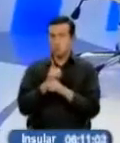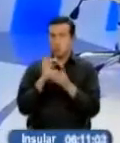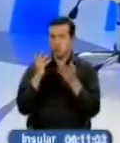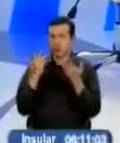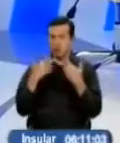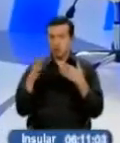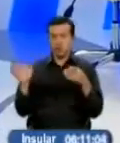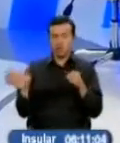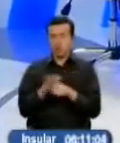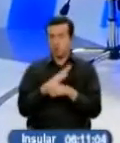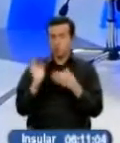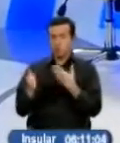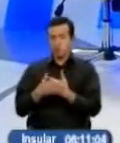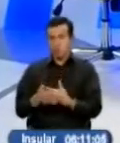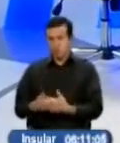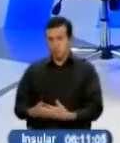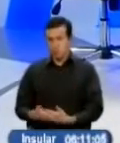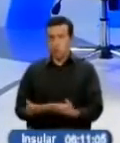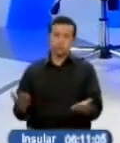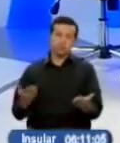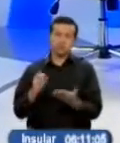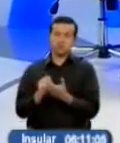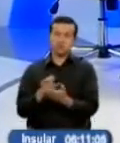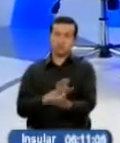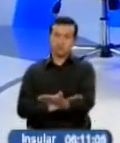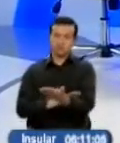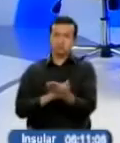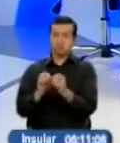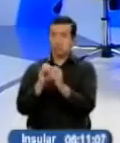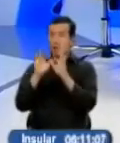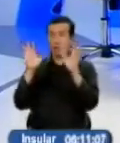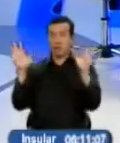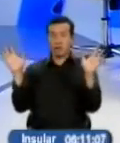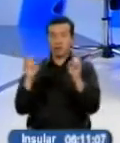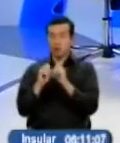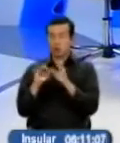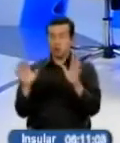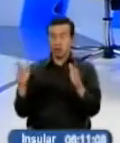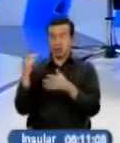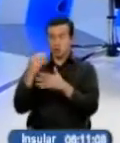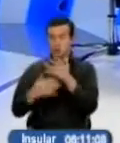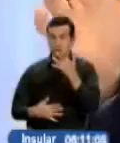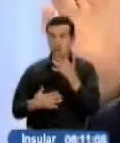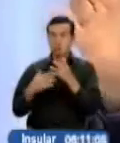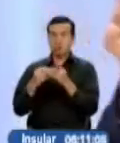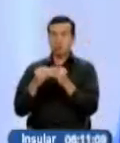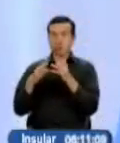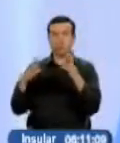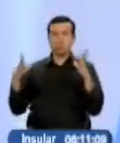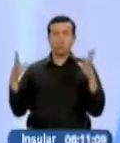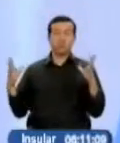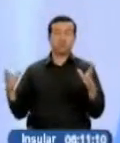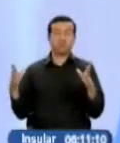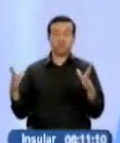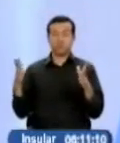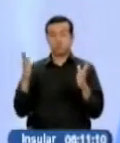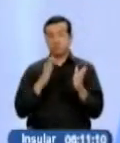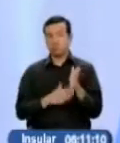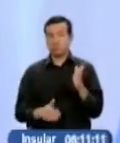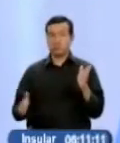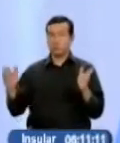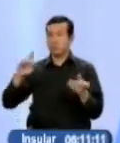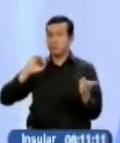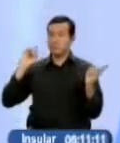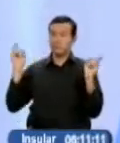está ampliado. Bueno, ese es un programa bastante amplio, en el sentido de ampuloso, además, para un